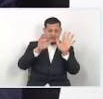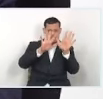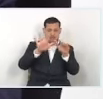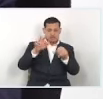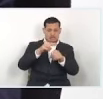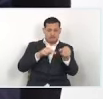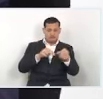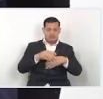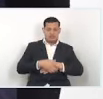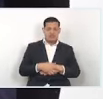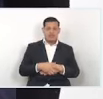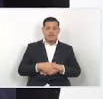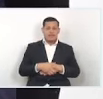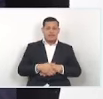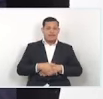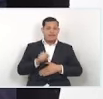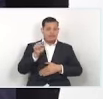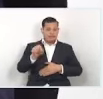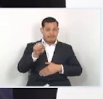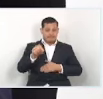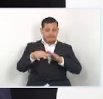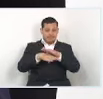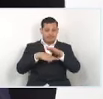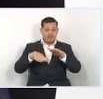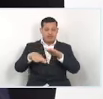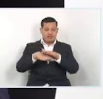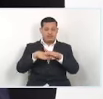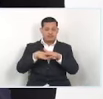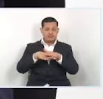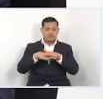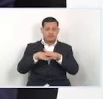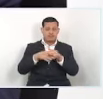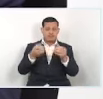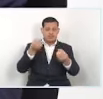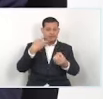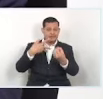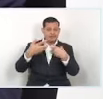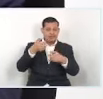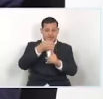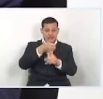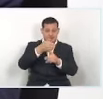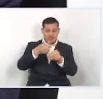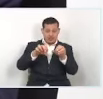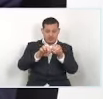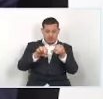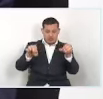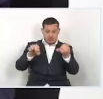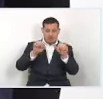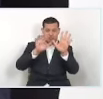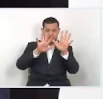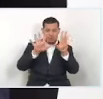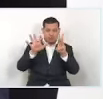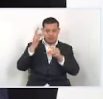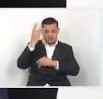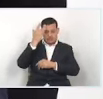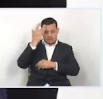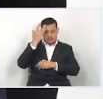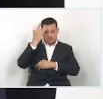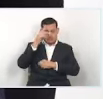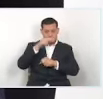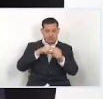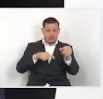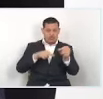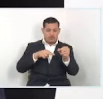$15. Y eso, básicamente, lo que nos está diciendo que cada zanahoria nos sale a 18 centavos de